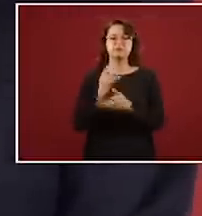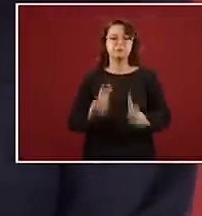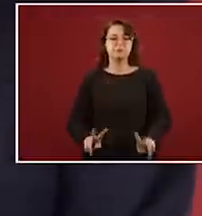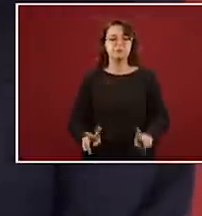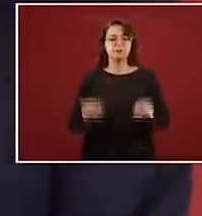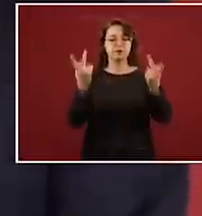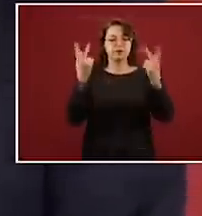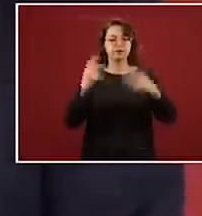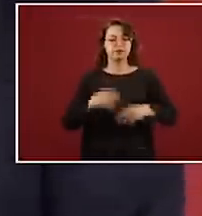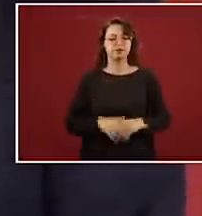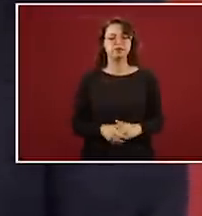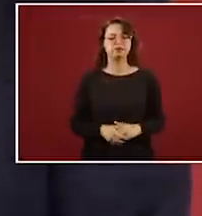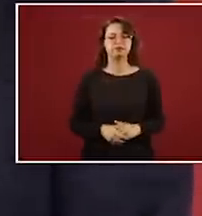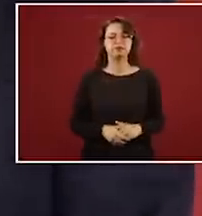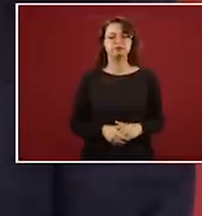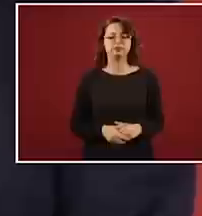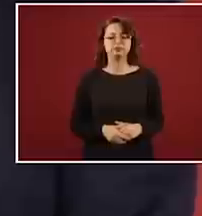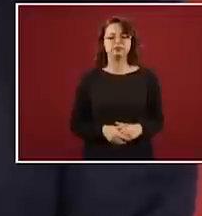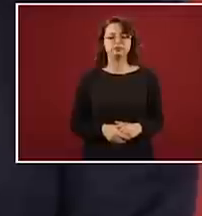Aviones